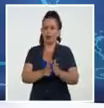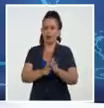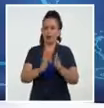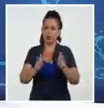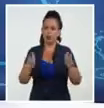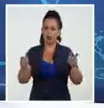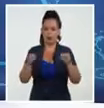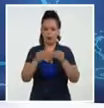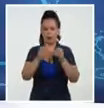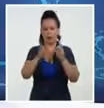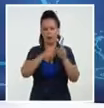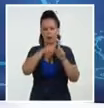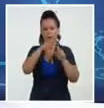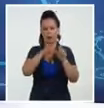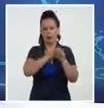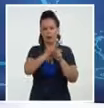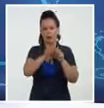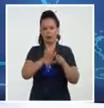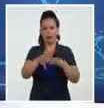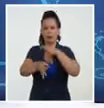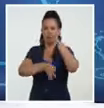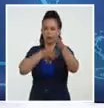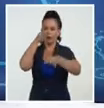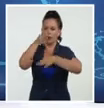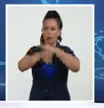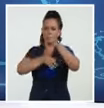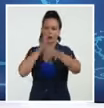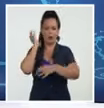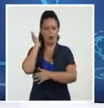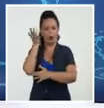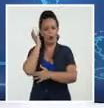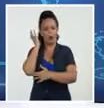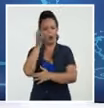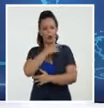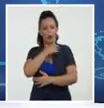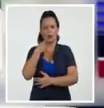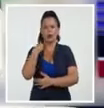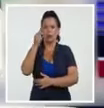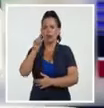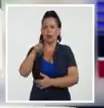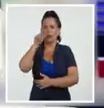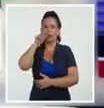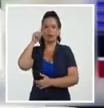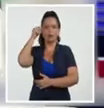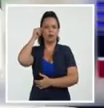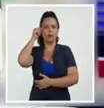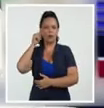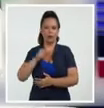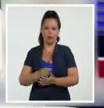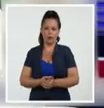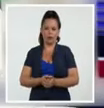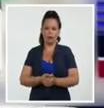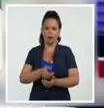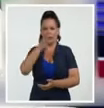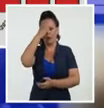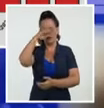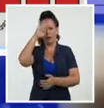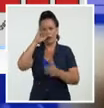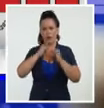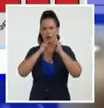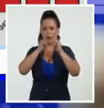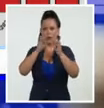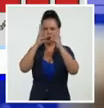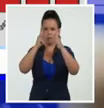según reconoció en conferencia de prensa el director nacional de epidemiología, doctor Francisco Durán García. La nación reportó la cifra más alta de